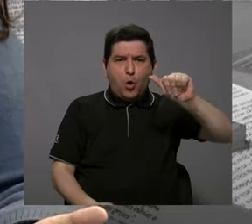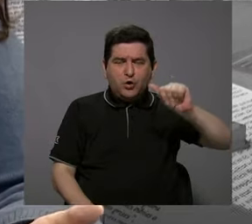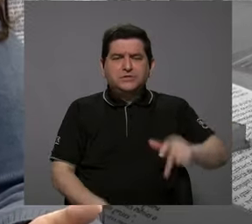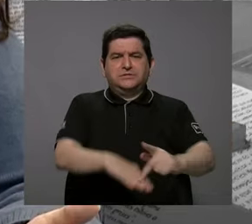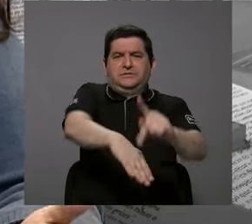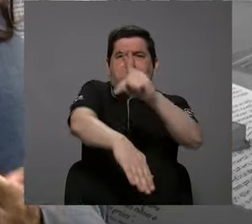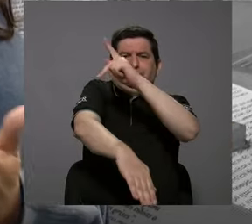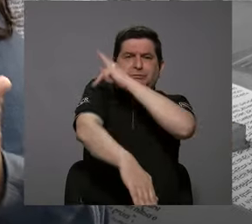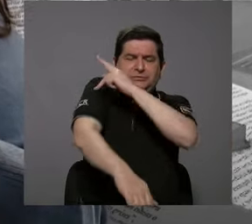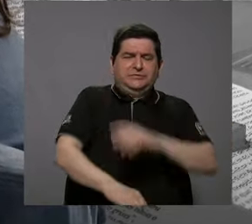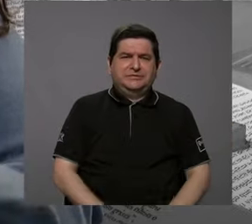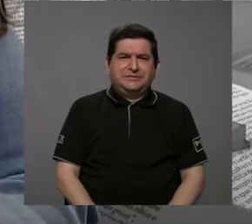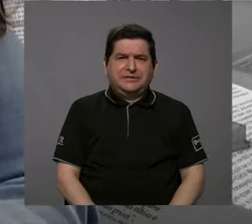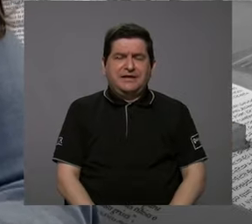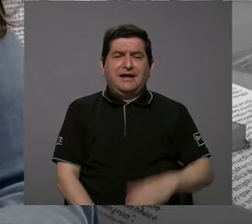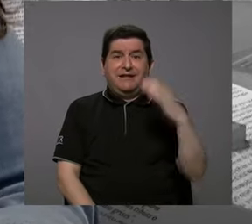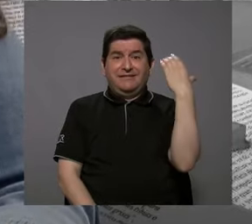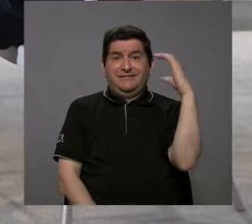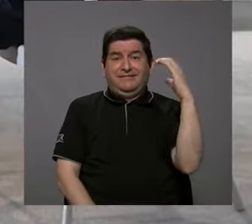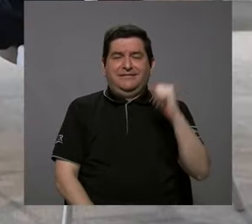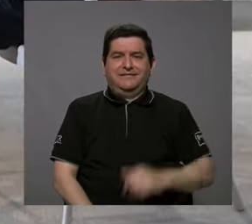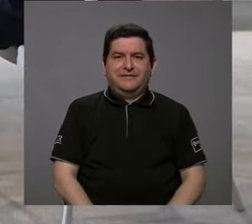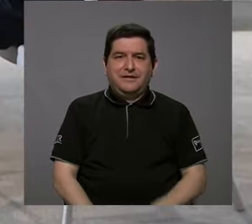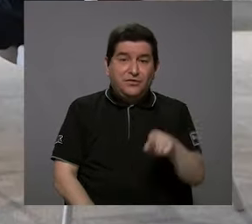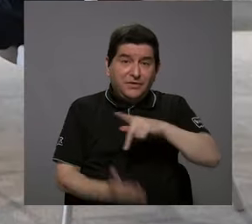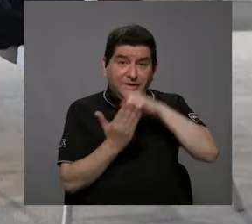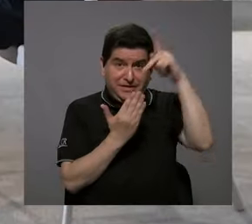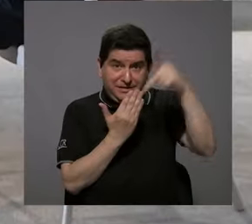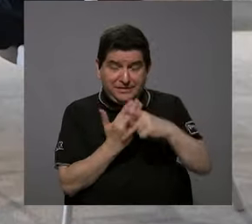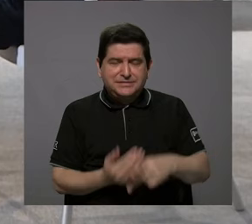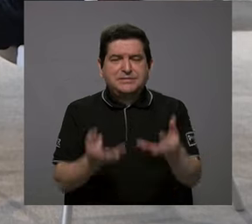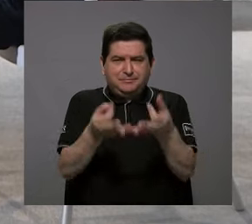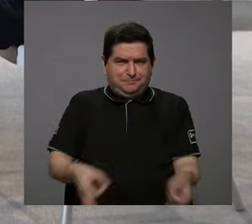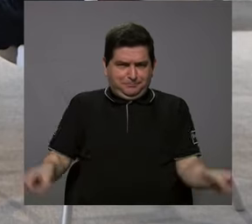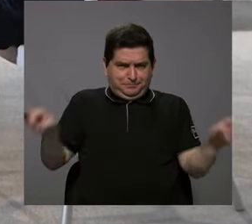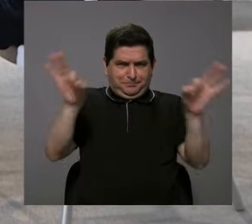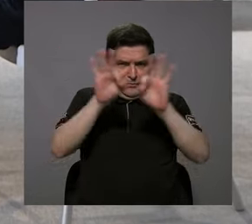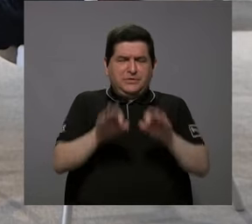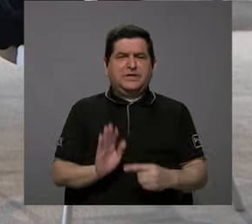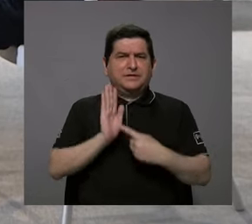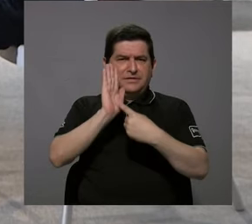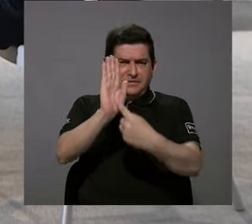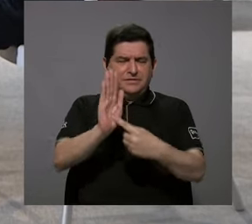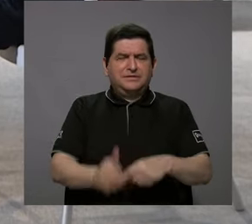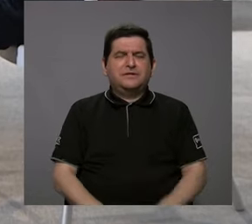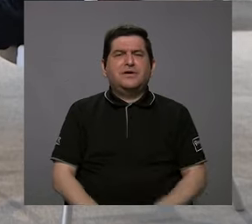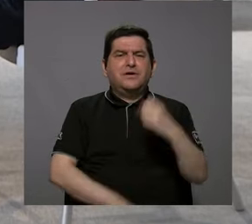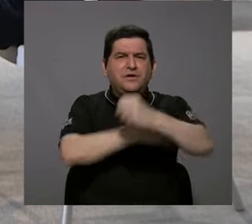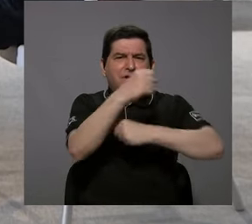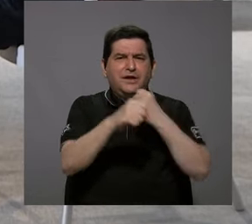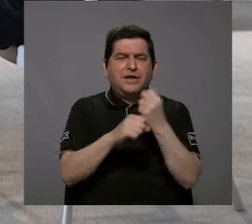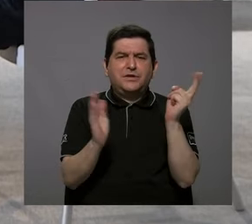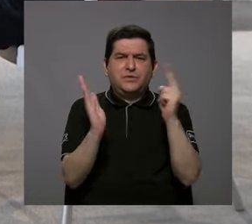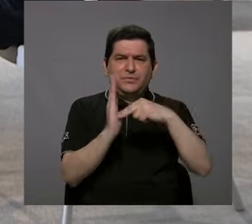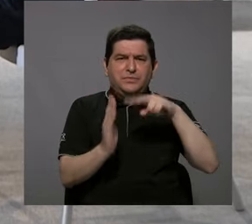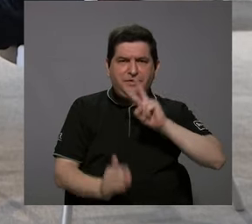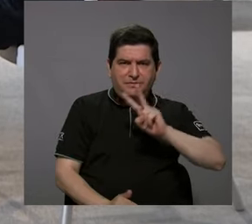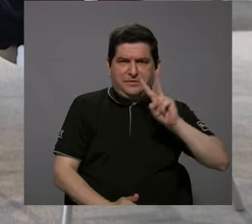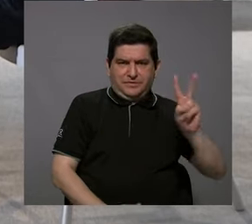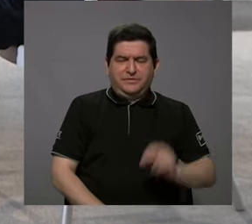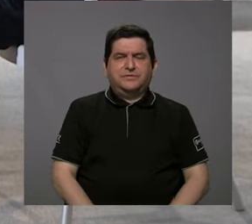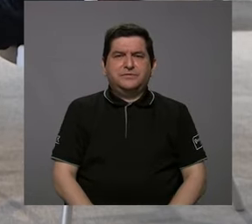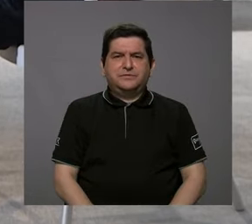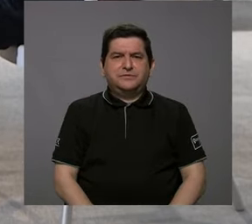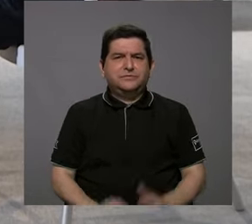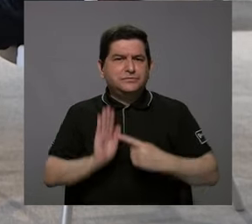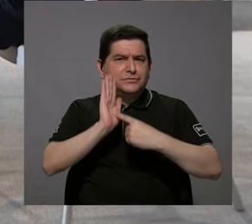puriscal desde Cartago ese programa de lo que importa se transmitió en el año 2022